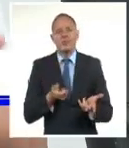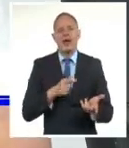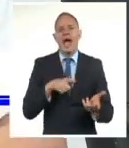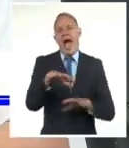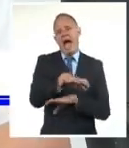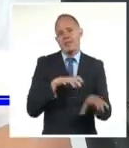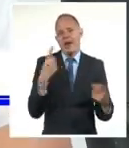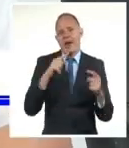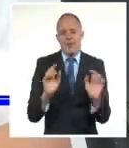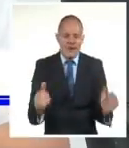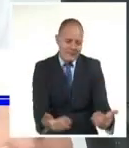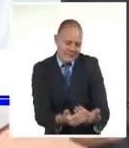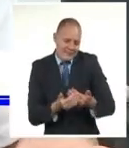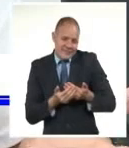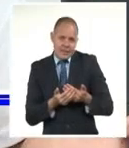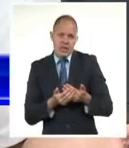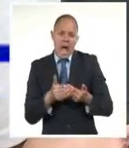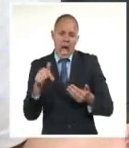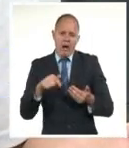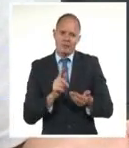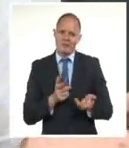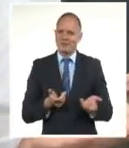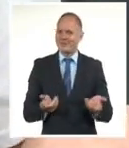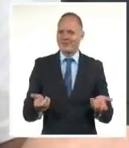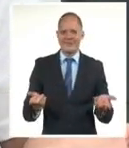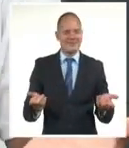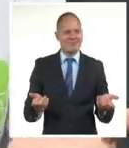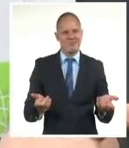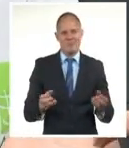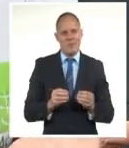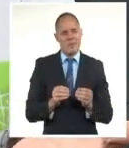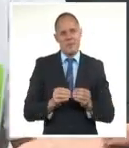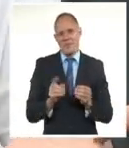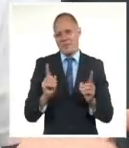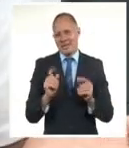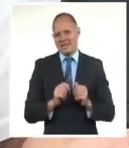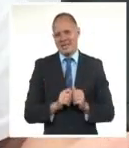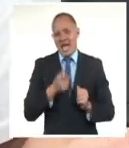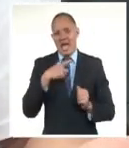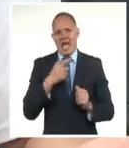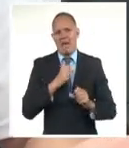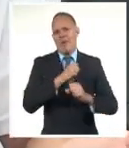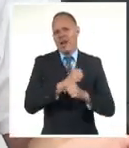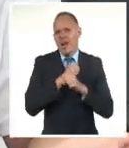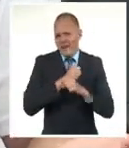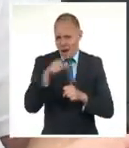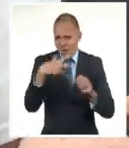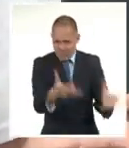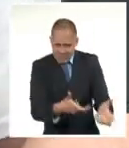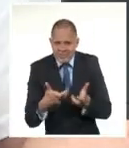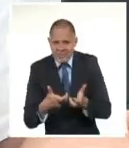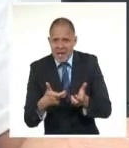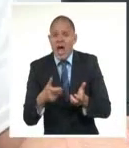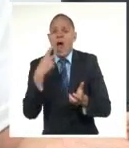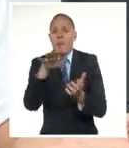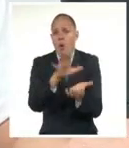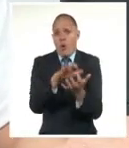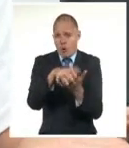cambiar por esto mismo que usted nos decía. No pueden seguir siendo ferias de adopciones porque nosotros no vamos a adoptar un caballo, ni vamos a poder adoptar el cocodrilo, ni vamos a